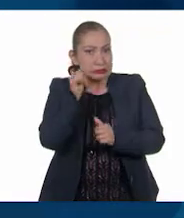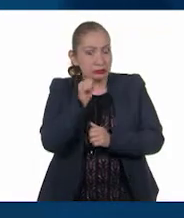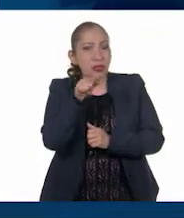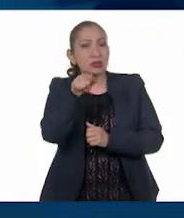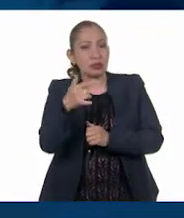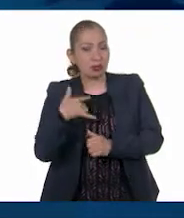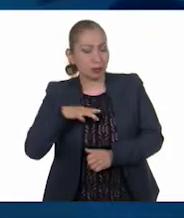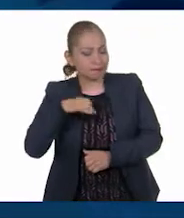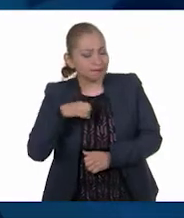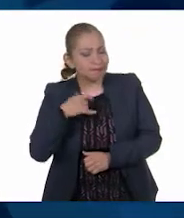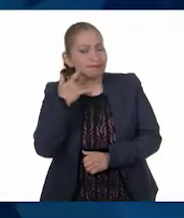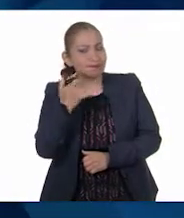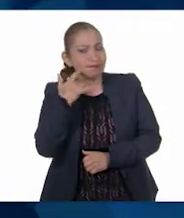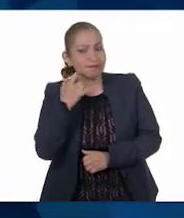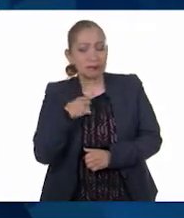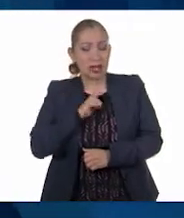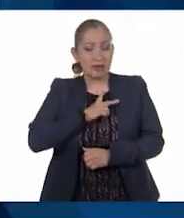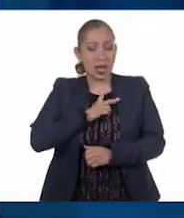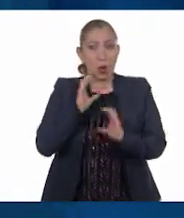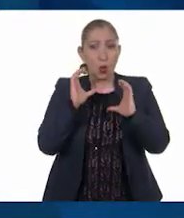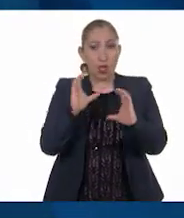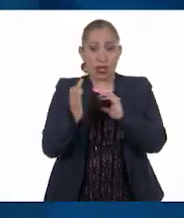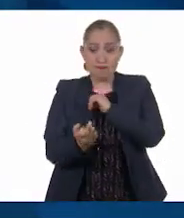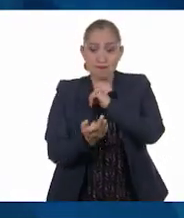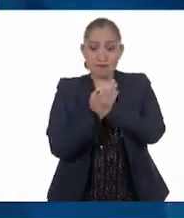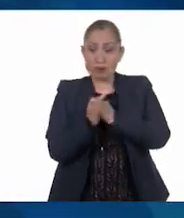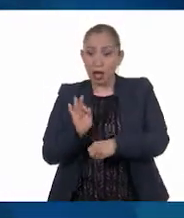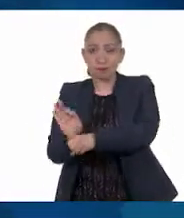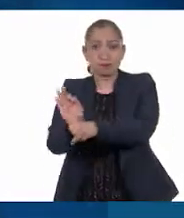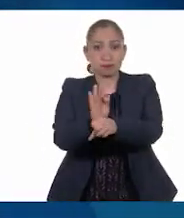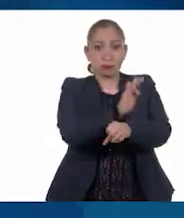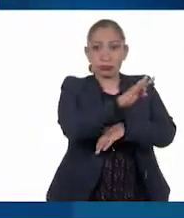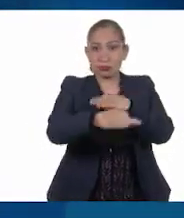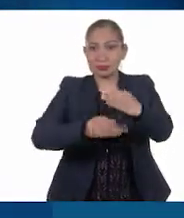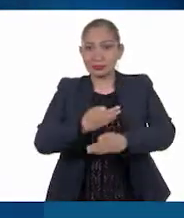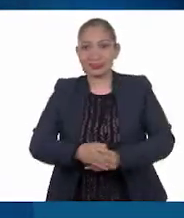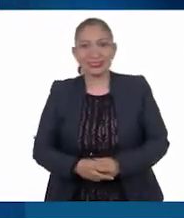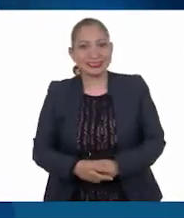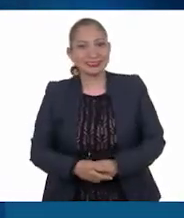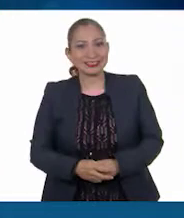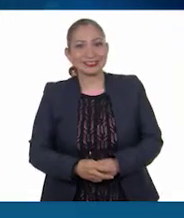Sigamos luchando juntos contra este virus, cuidándonos los unos a los otros.